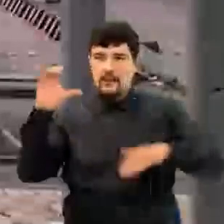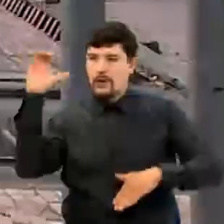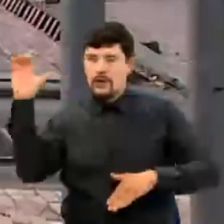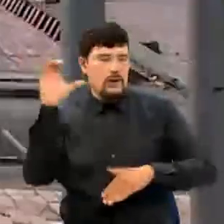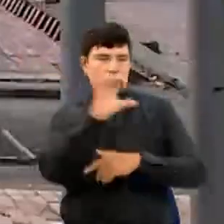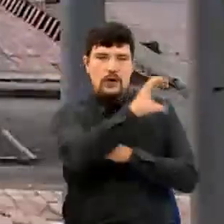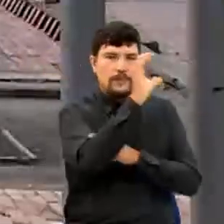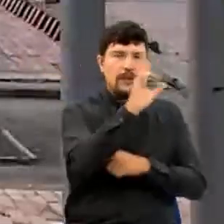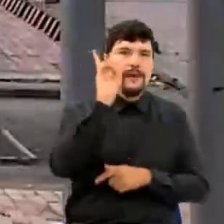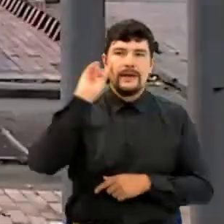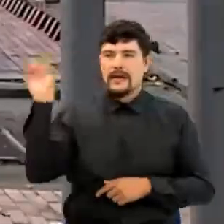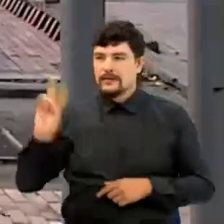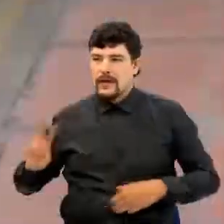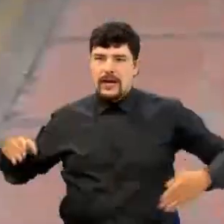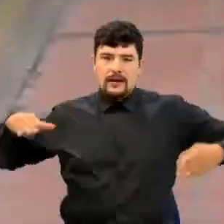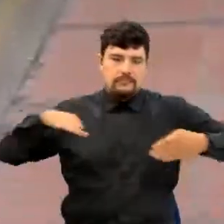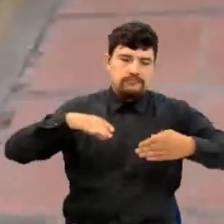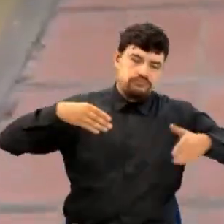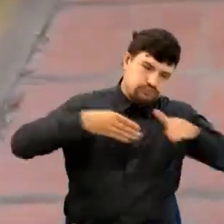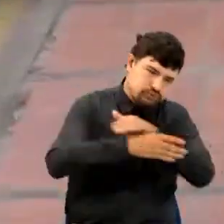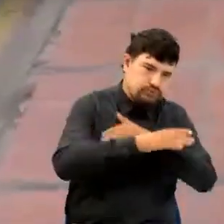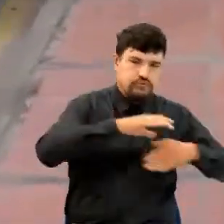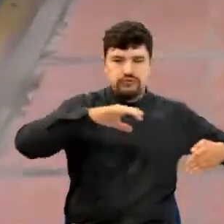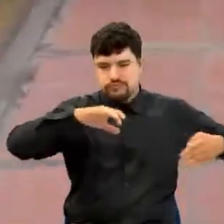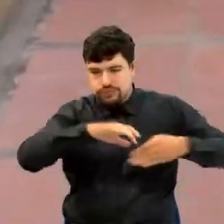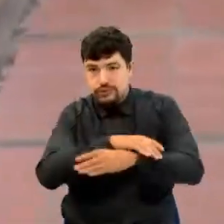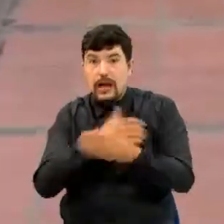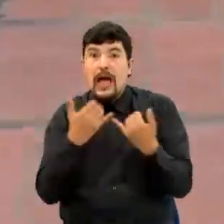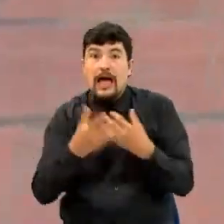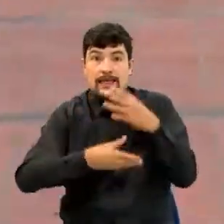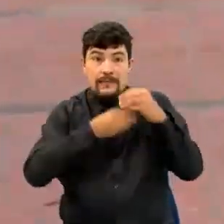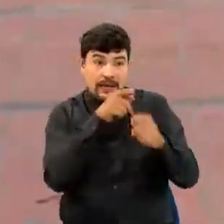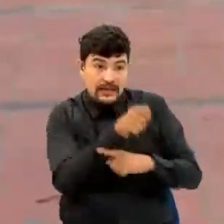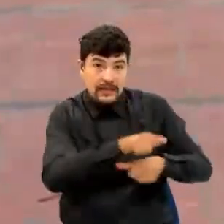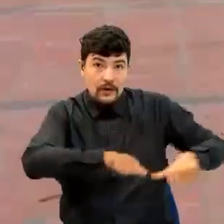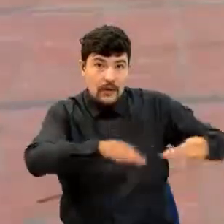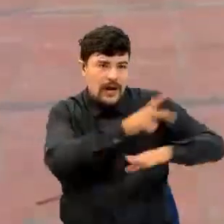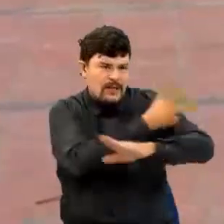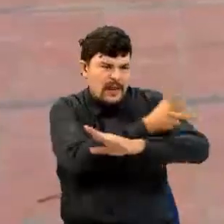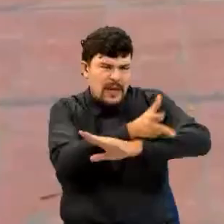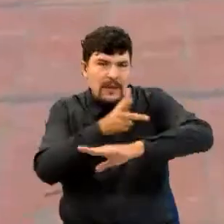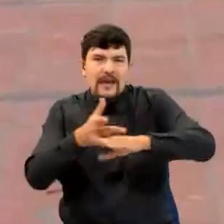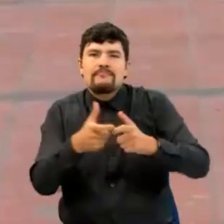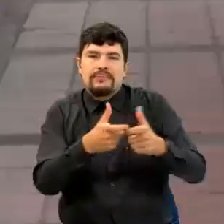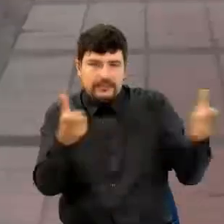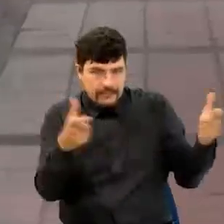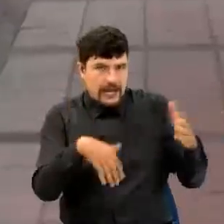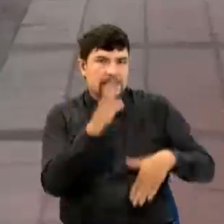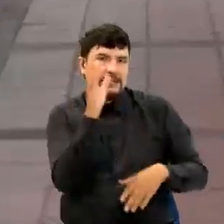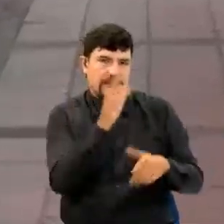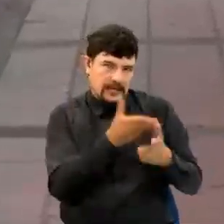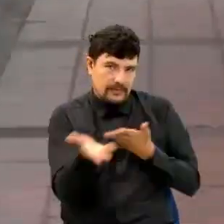automotriz también reportan un aumento en la prestación de sus servicios a raíz de la llegada de carros procedentes de Venezuela.